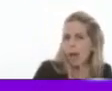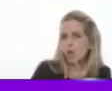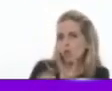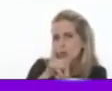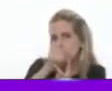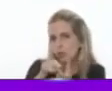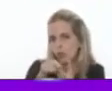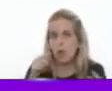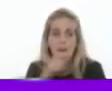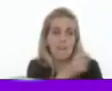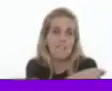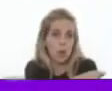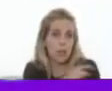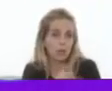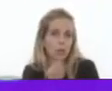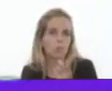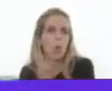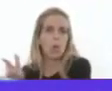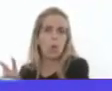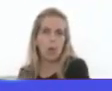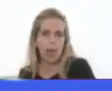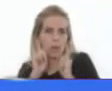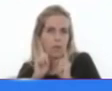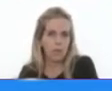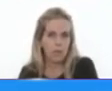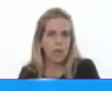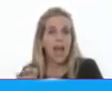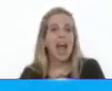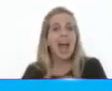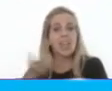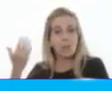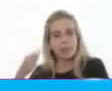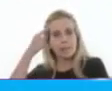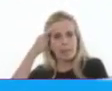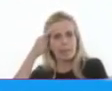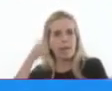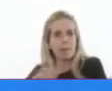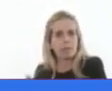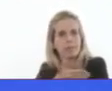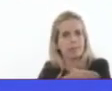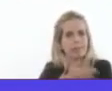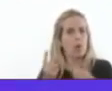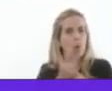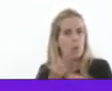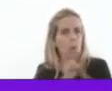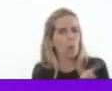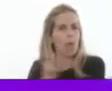cuidados. El año pasado nos cuidamos para ganar tiempo, para fortalecer el sistema de